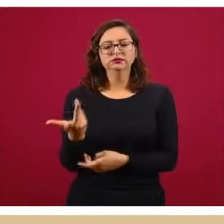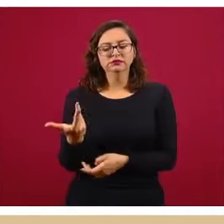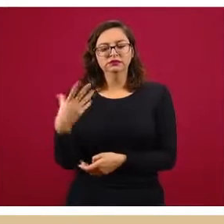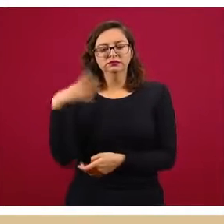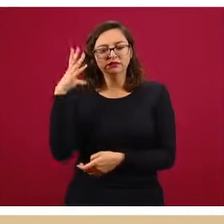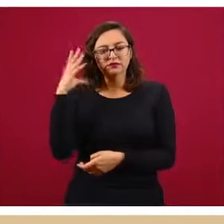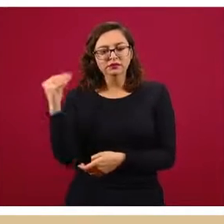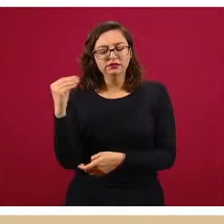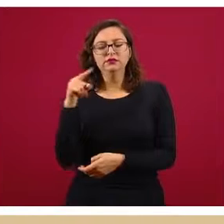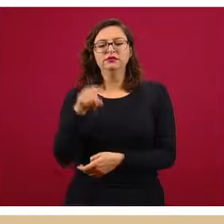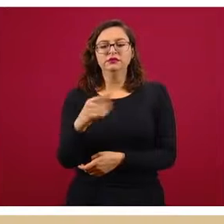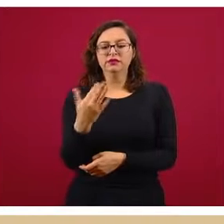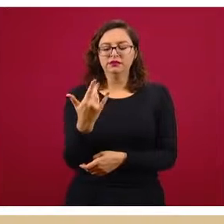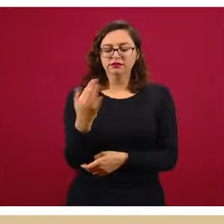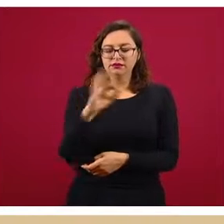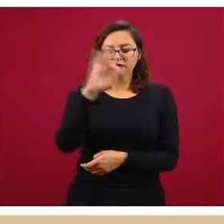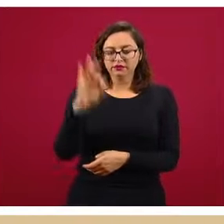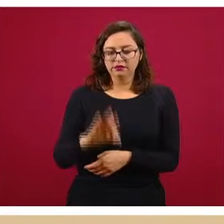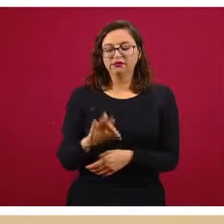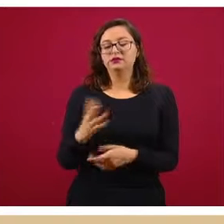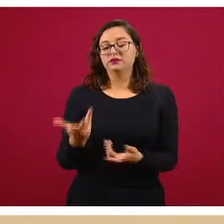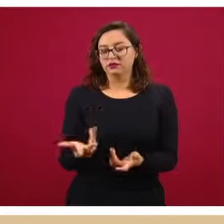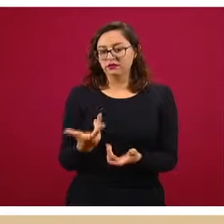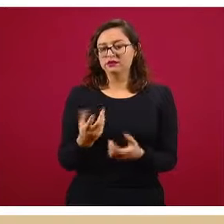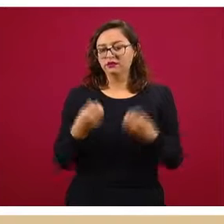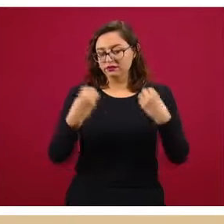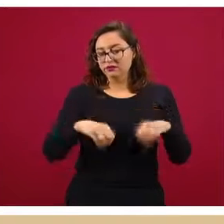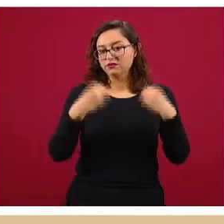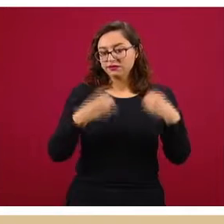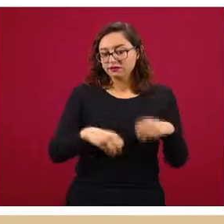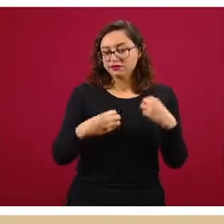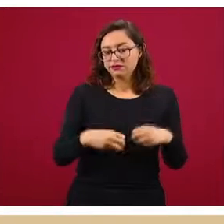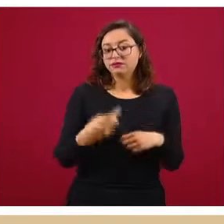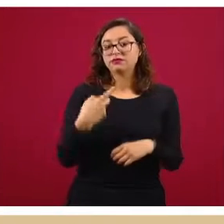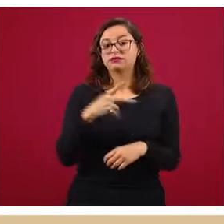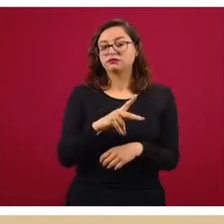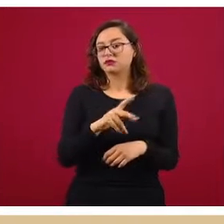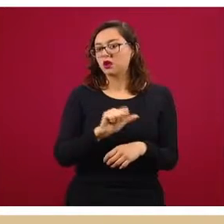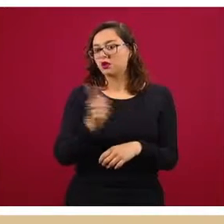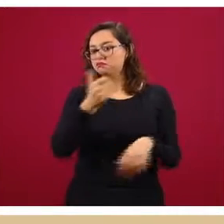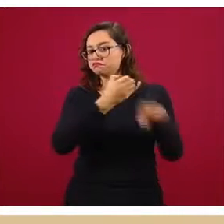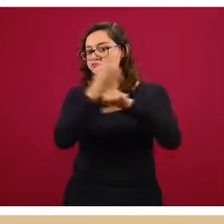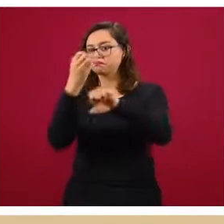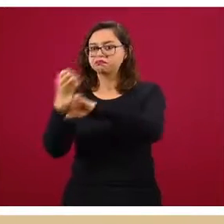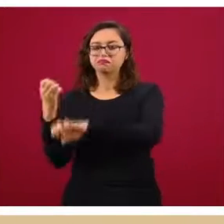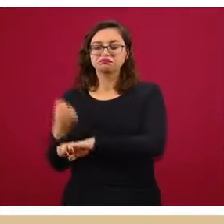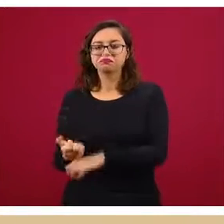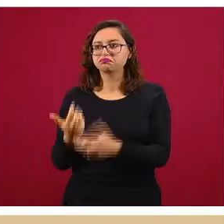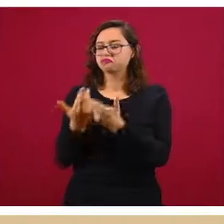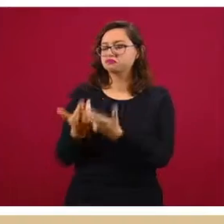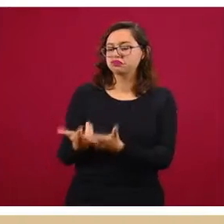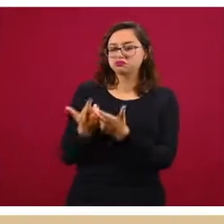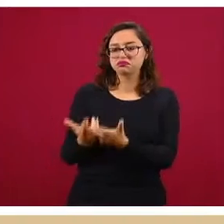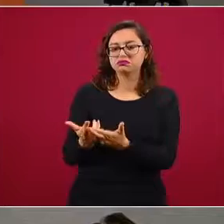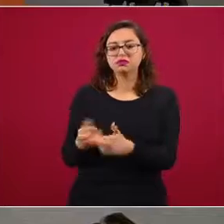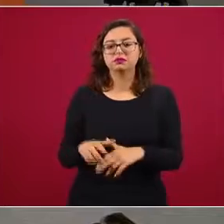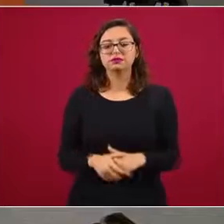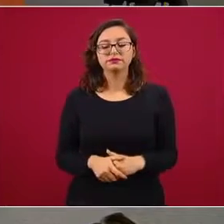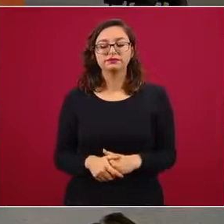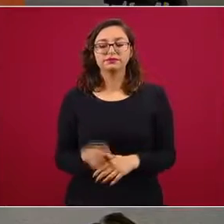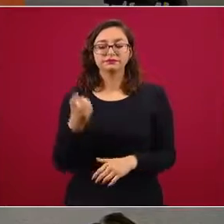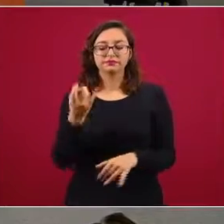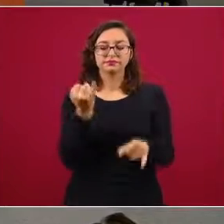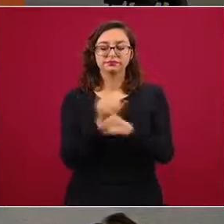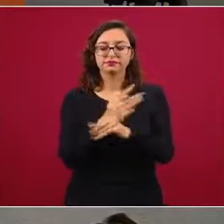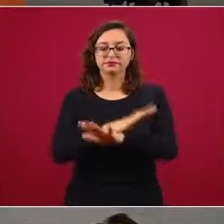ocupaciones arriba del 50%, todos los demás tienen desocupado más del 50%. Ese es el